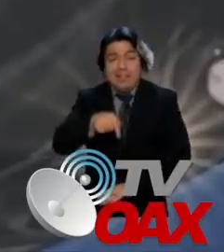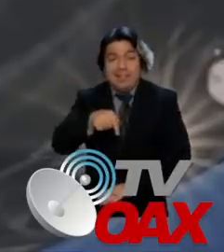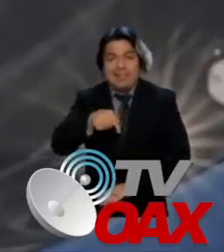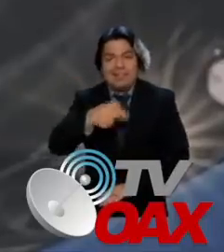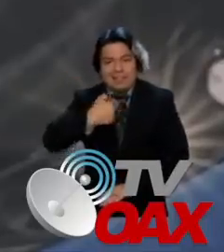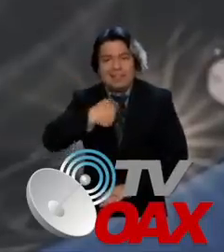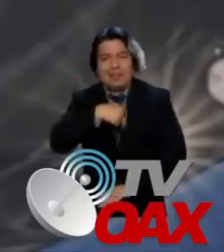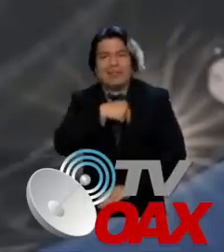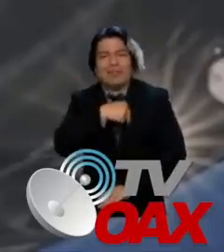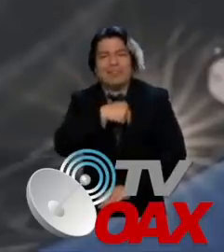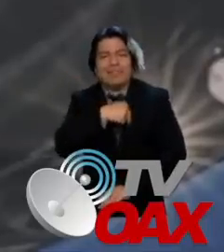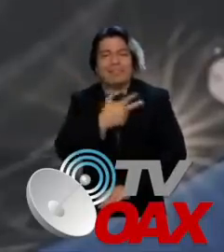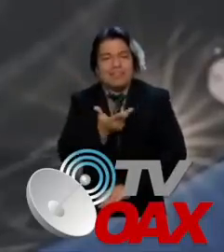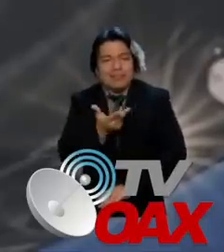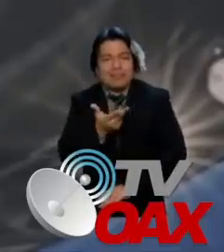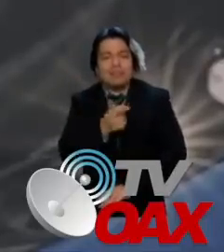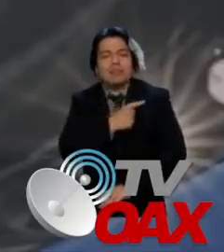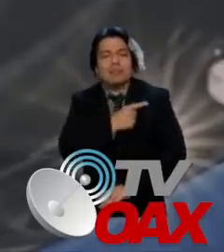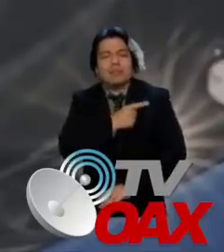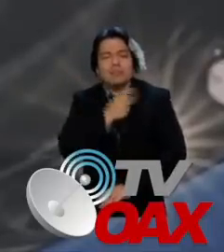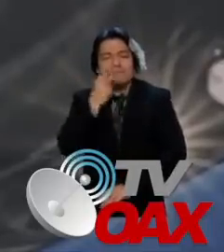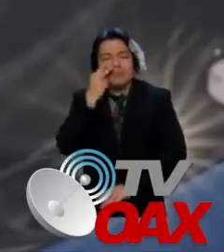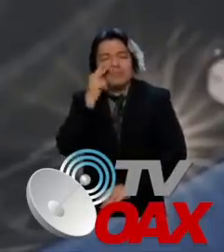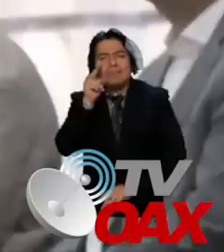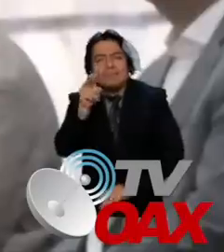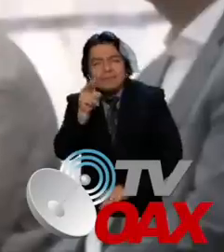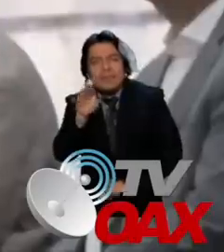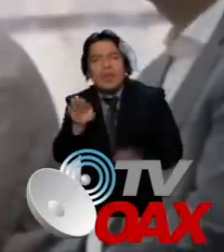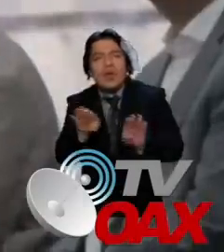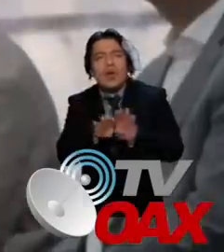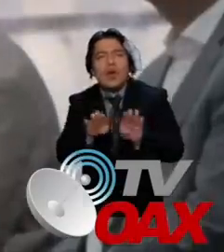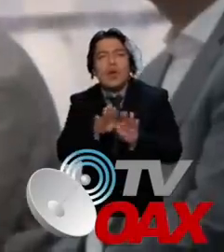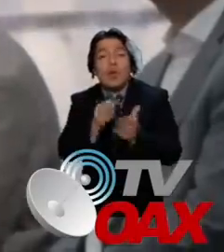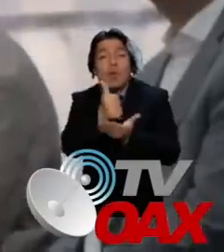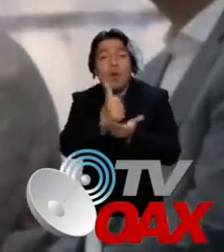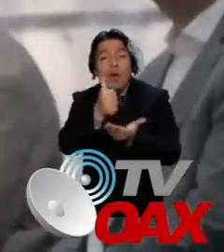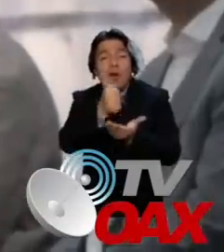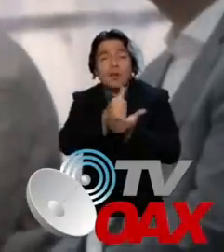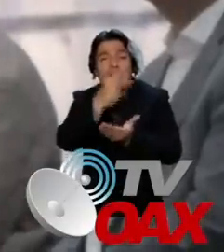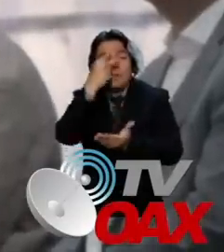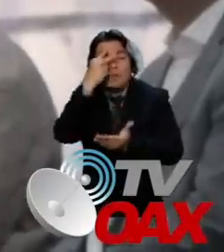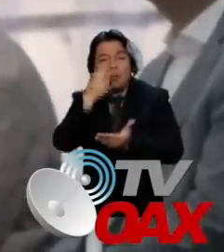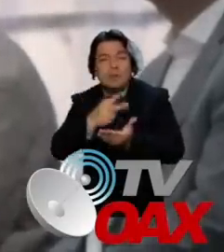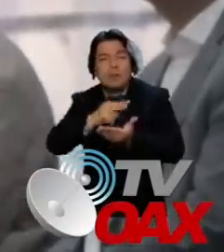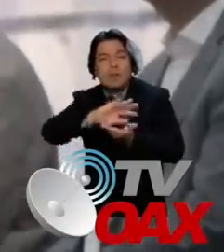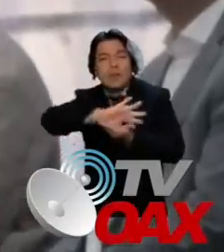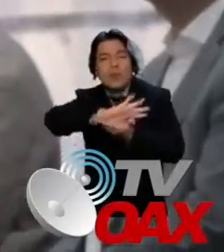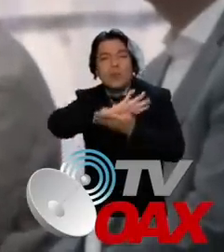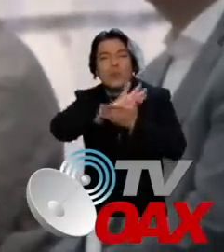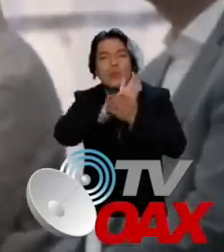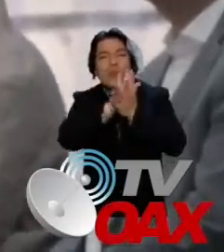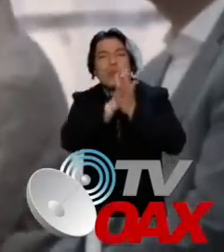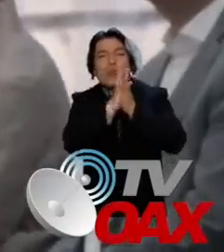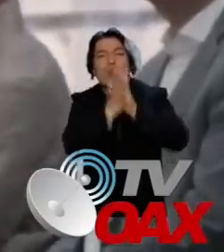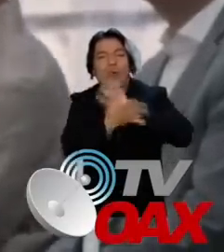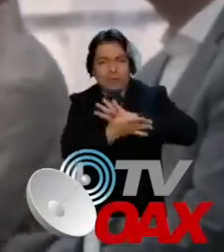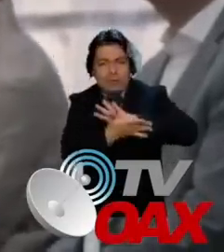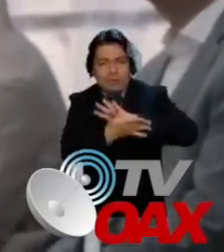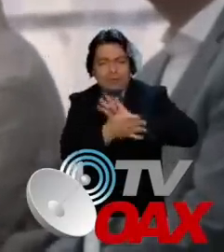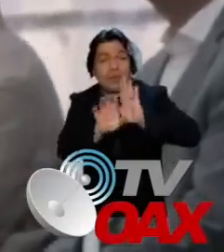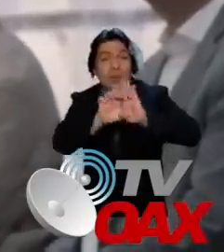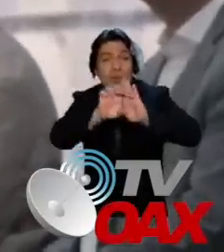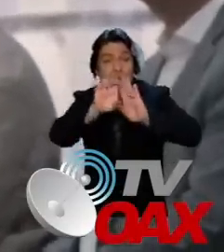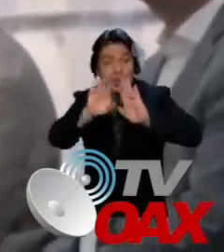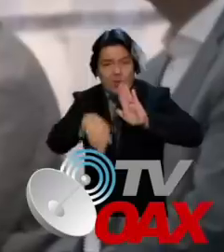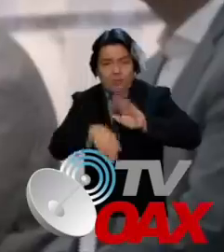lugar, también podemos ver la gran transformación de la ciudad. Por ejemplo, en